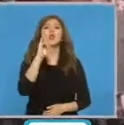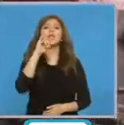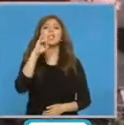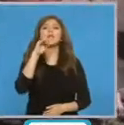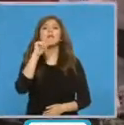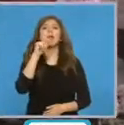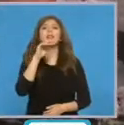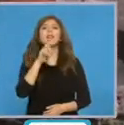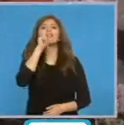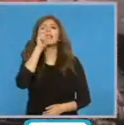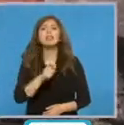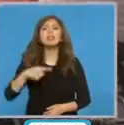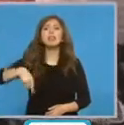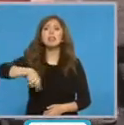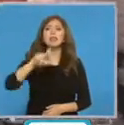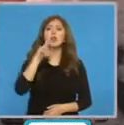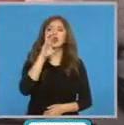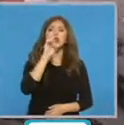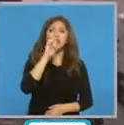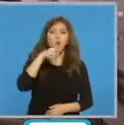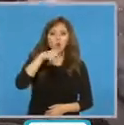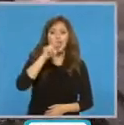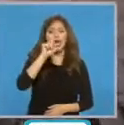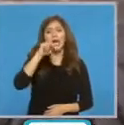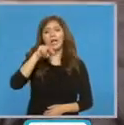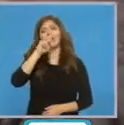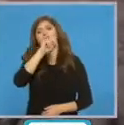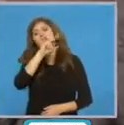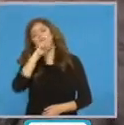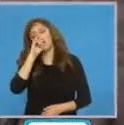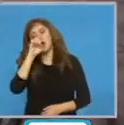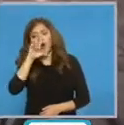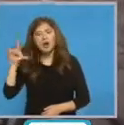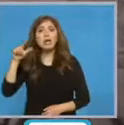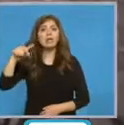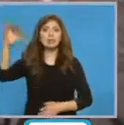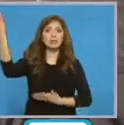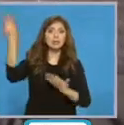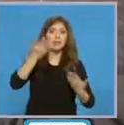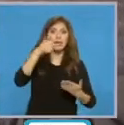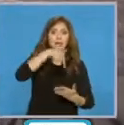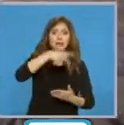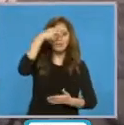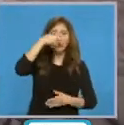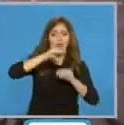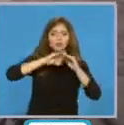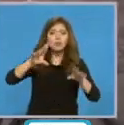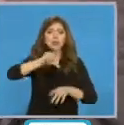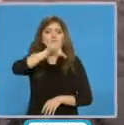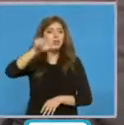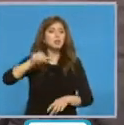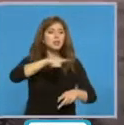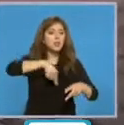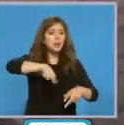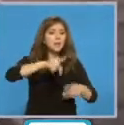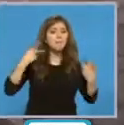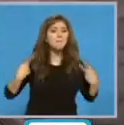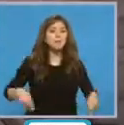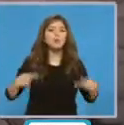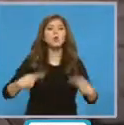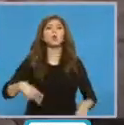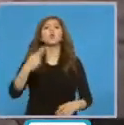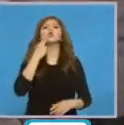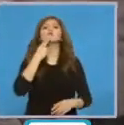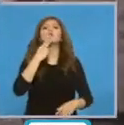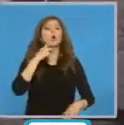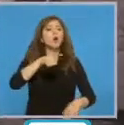el rock and roll llegaba a la Ciudad de México. Y mucha gente en los barrios traía sus bicicletas de este tipo, porque pues